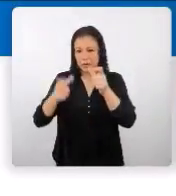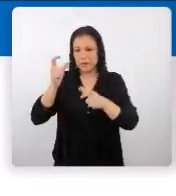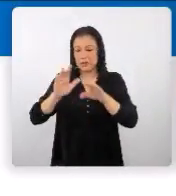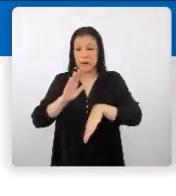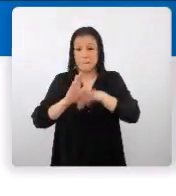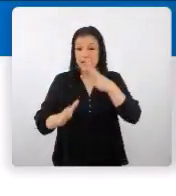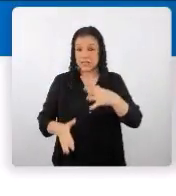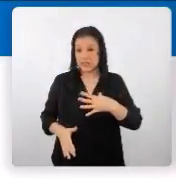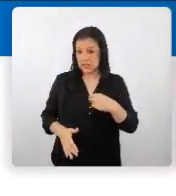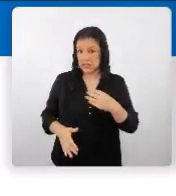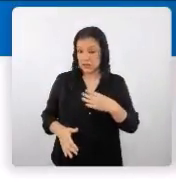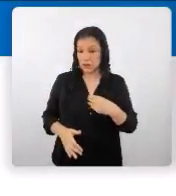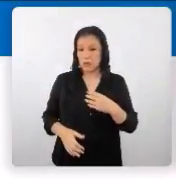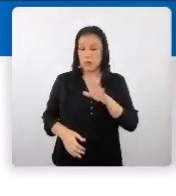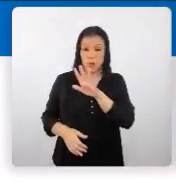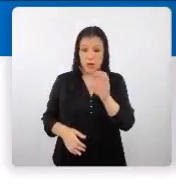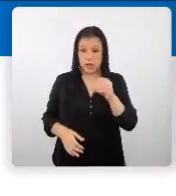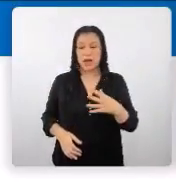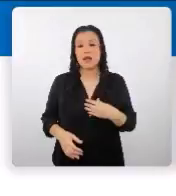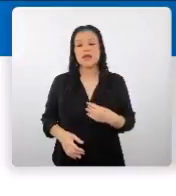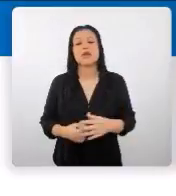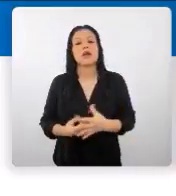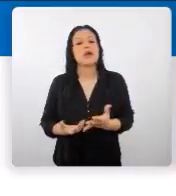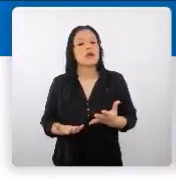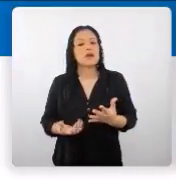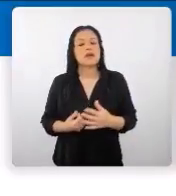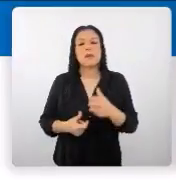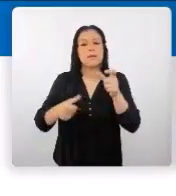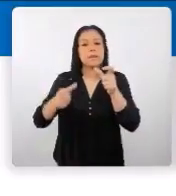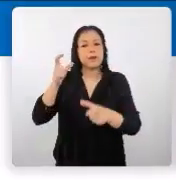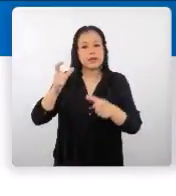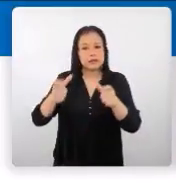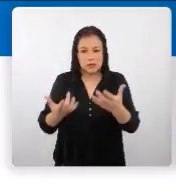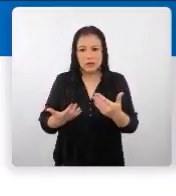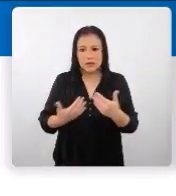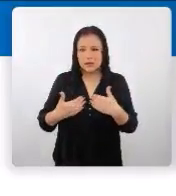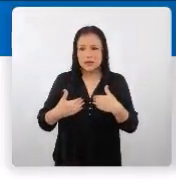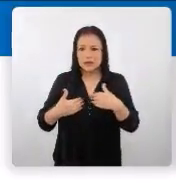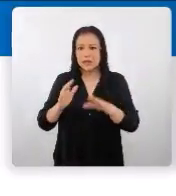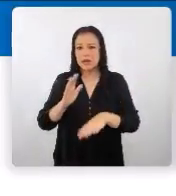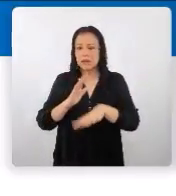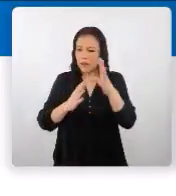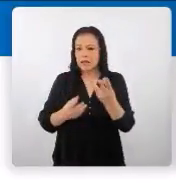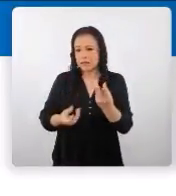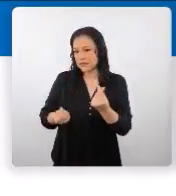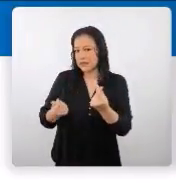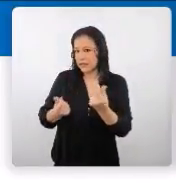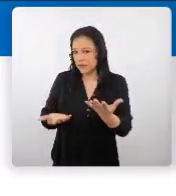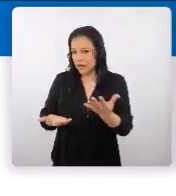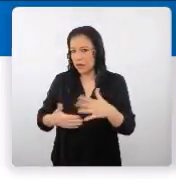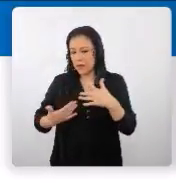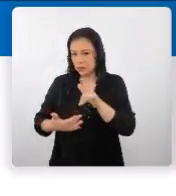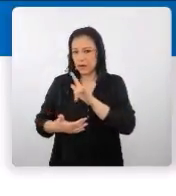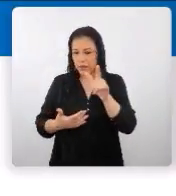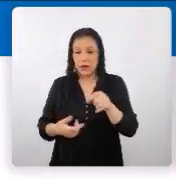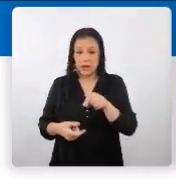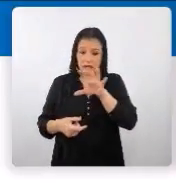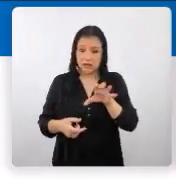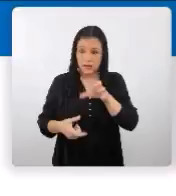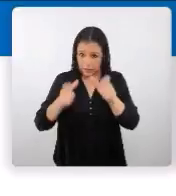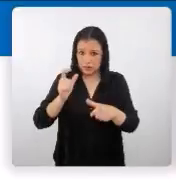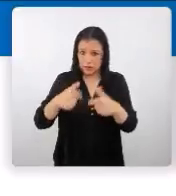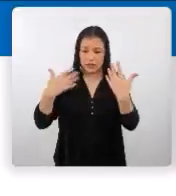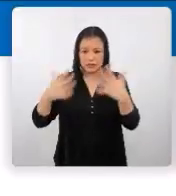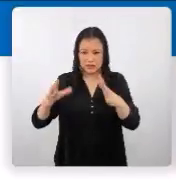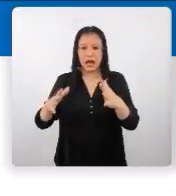mayores de 50 años, son personas que tienen un mayor poder adquisitivo. Muchos de ellos ya se